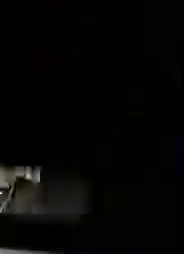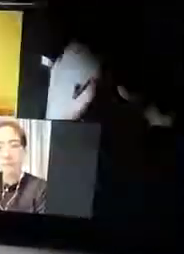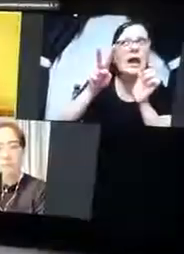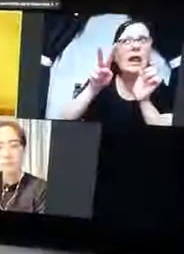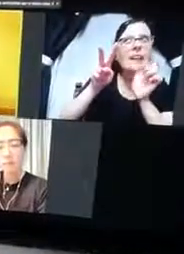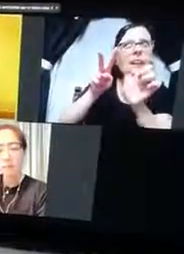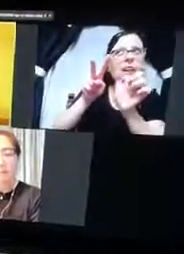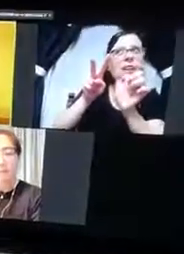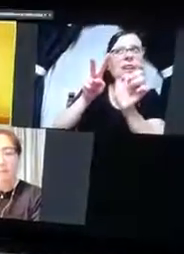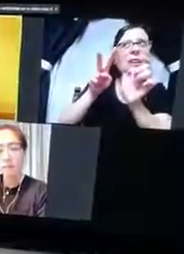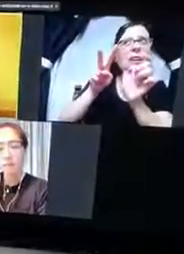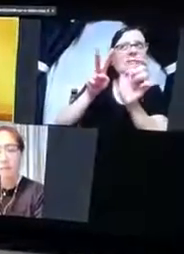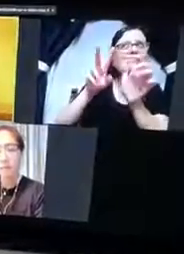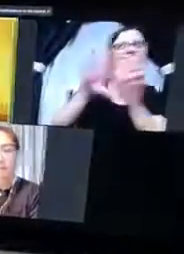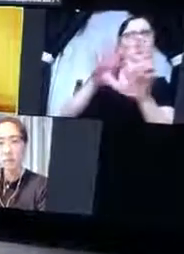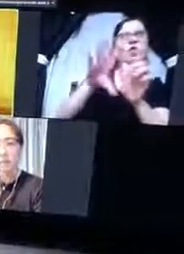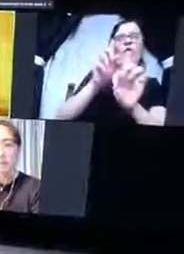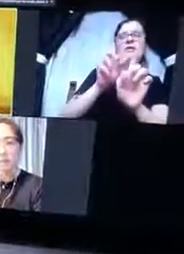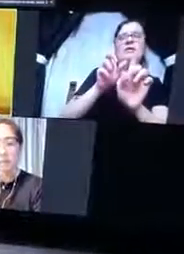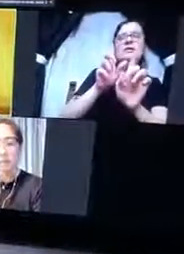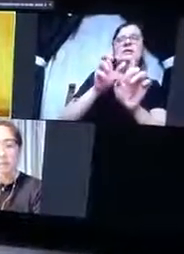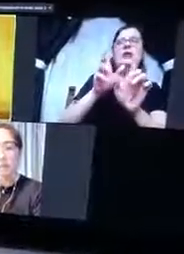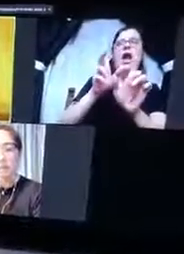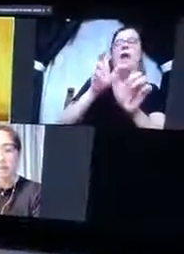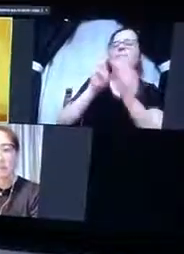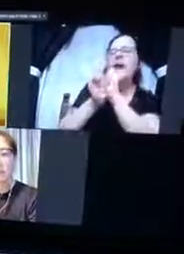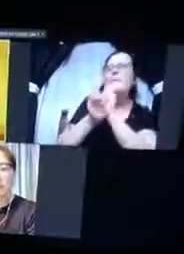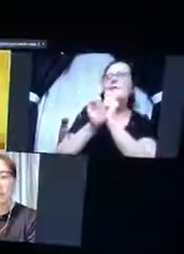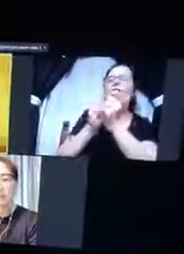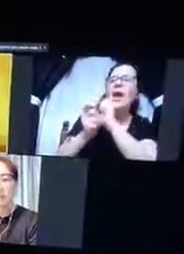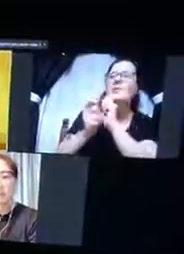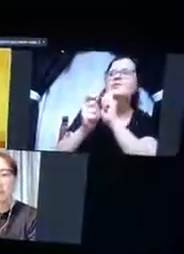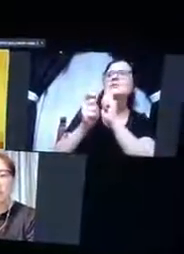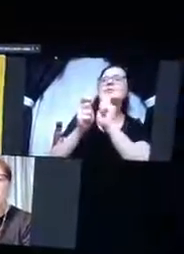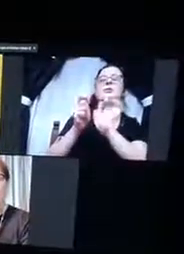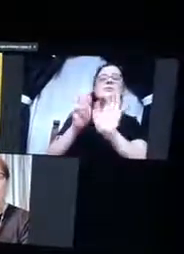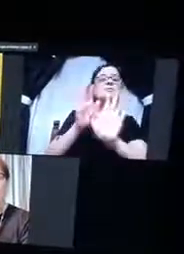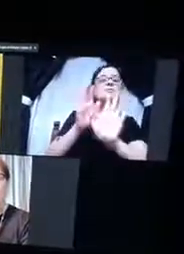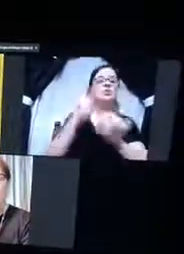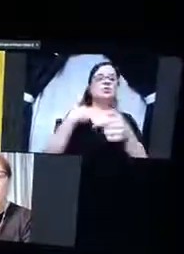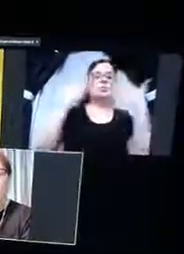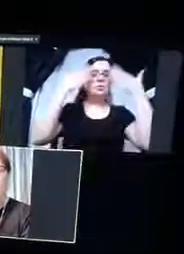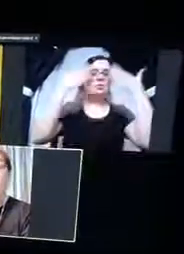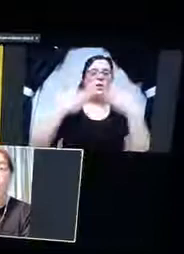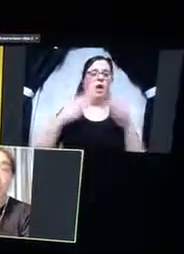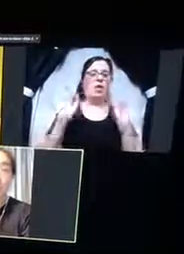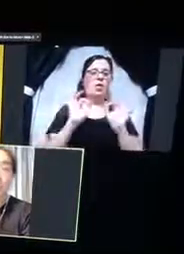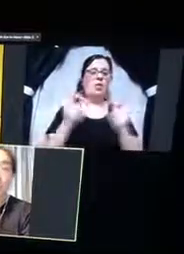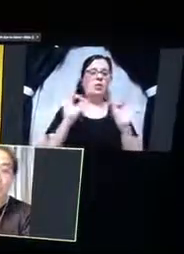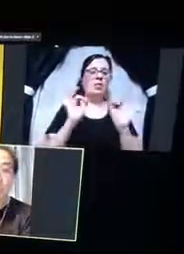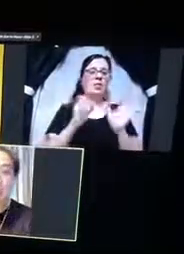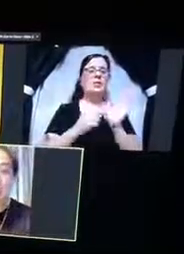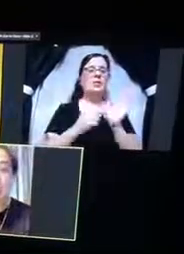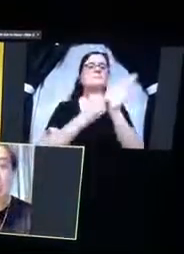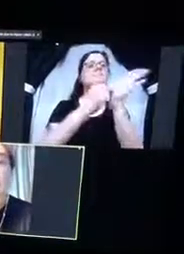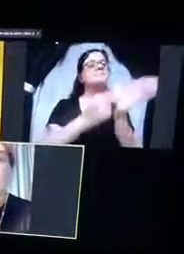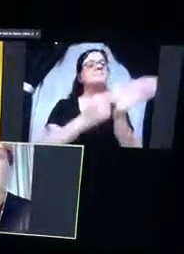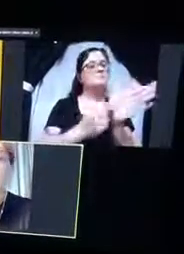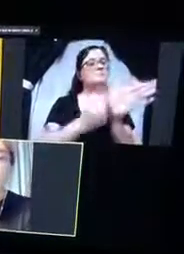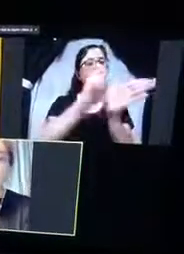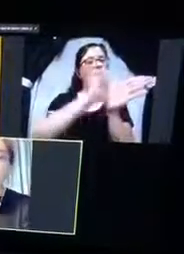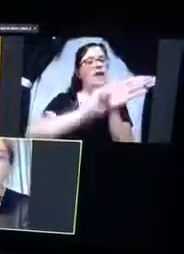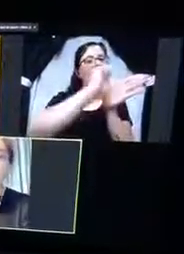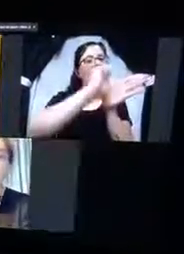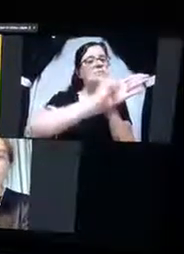que la información esté totalmente concentrada en ese estímulo escrito, ¿sí? Eso lo hace más flexible también, a que sea